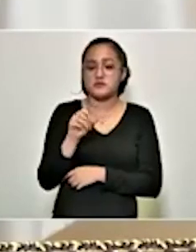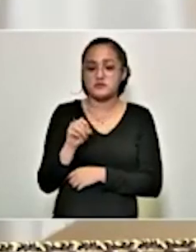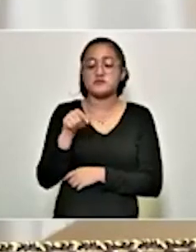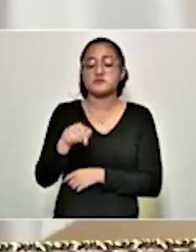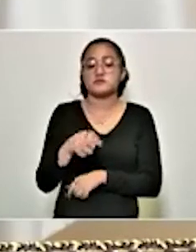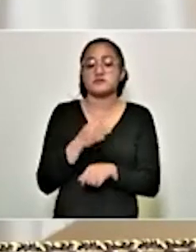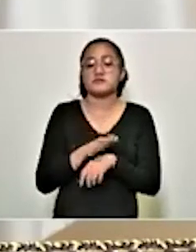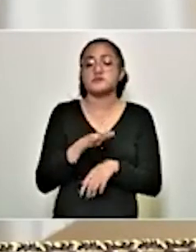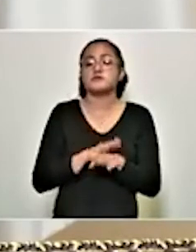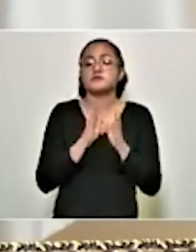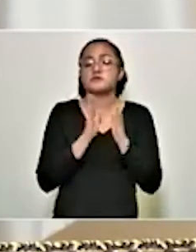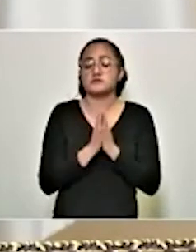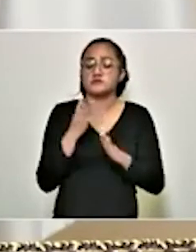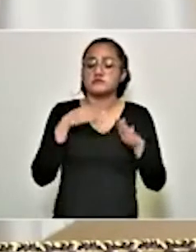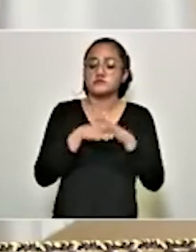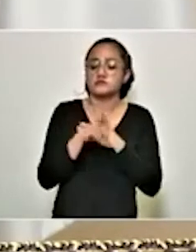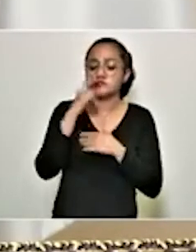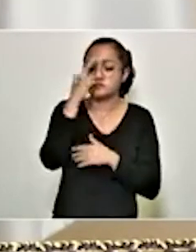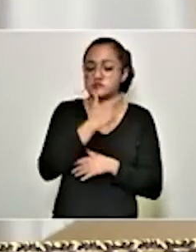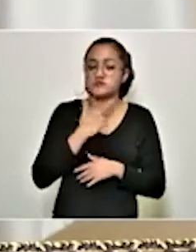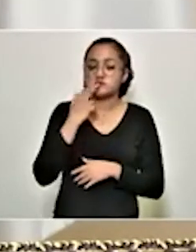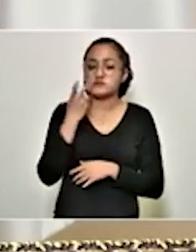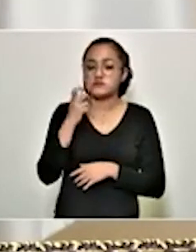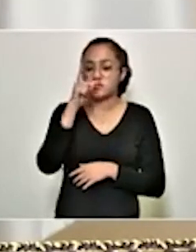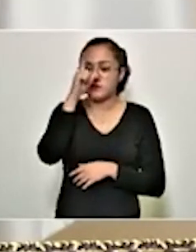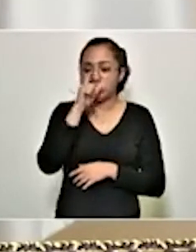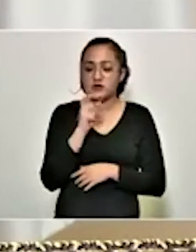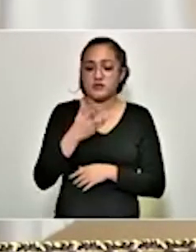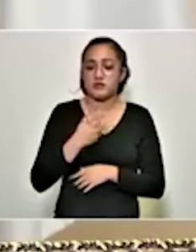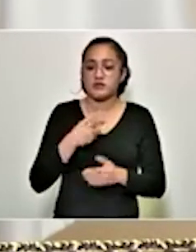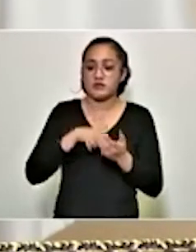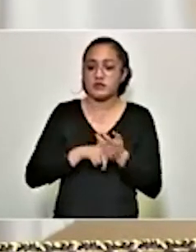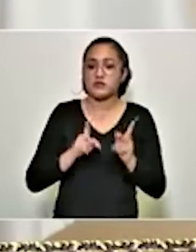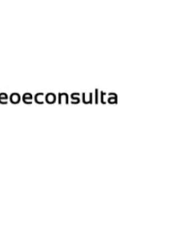intervención de ese puente y de la falla estructural.